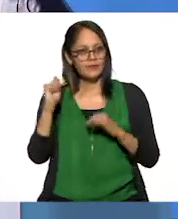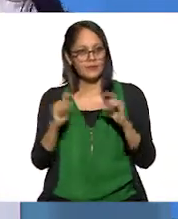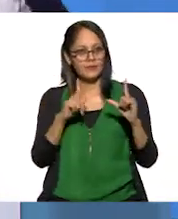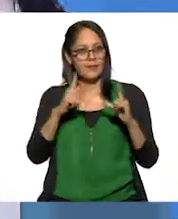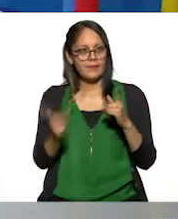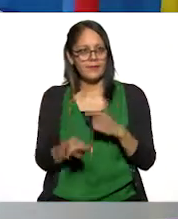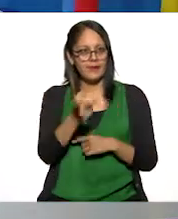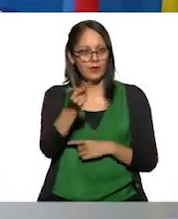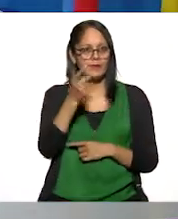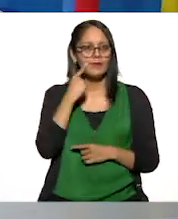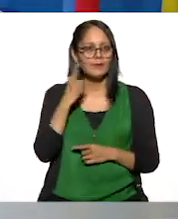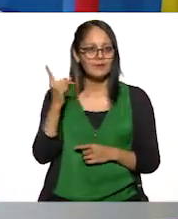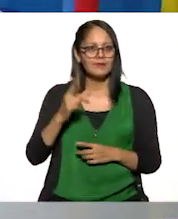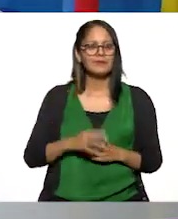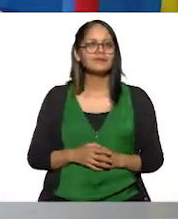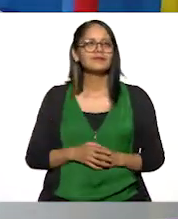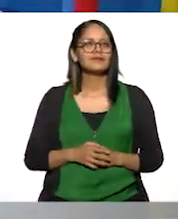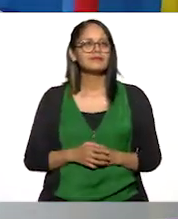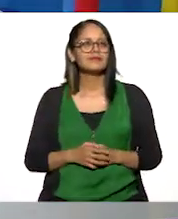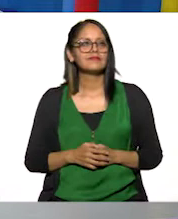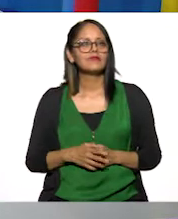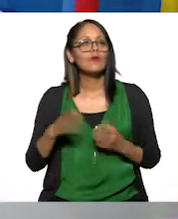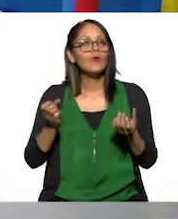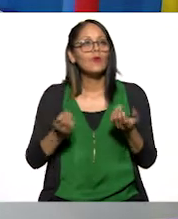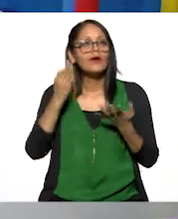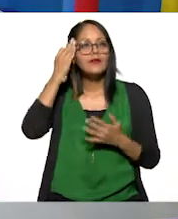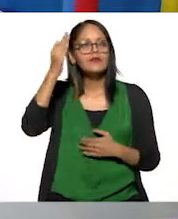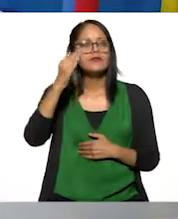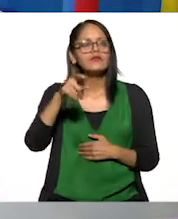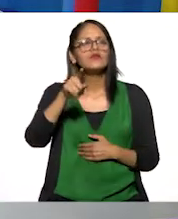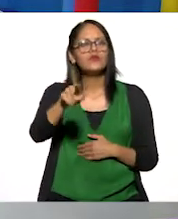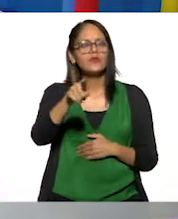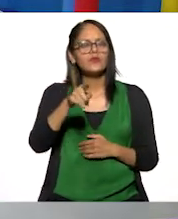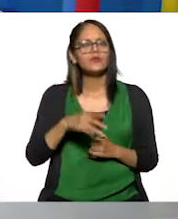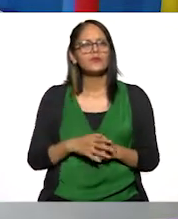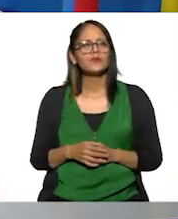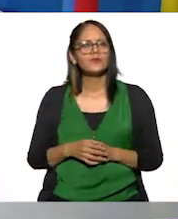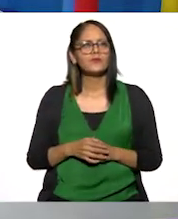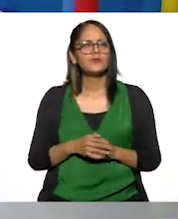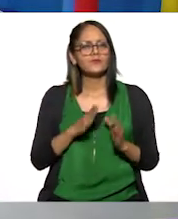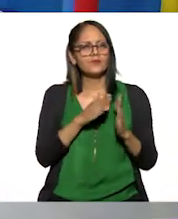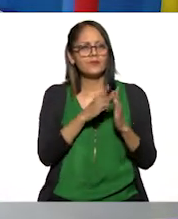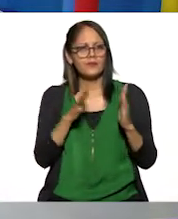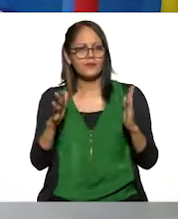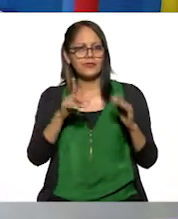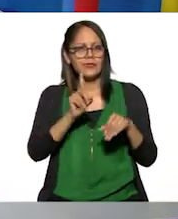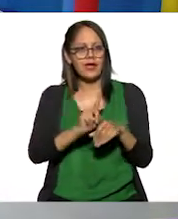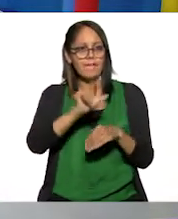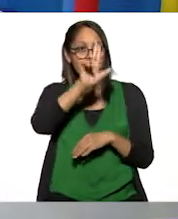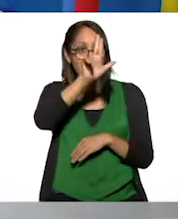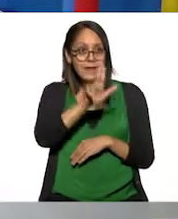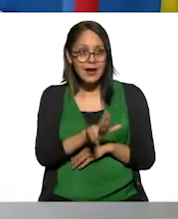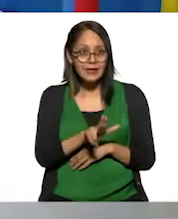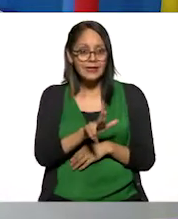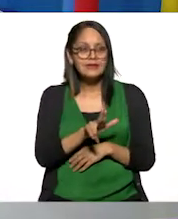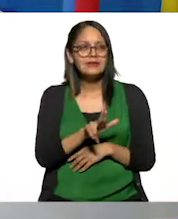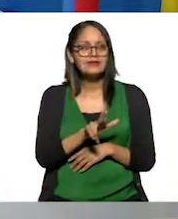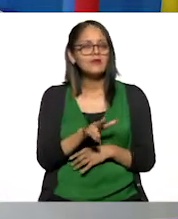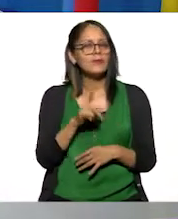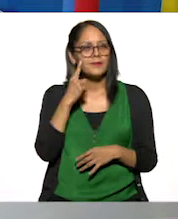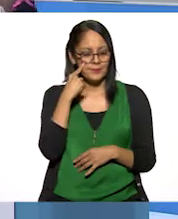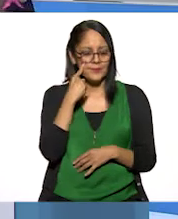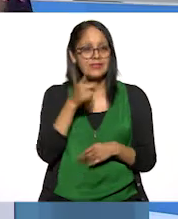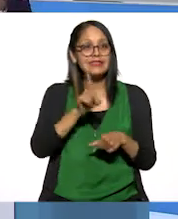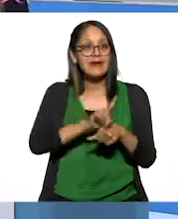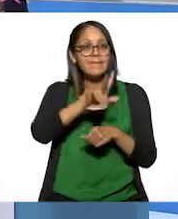siguiente pregunta que te planteó tu mami. Sí. ¿Cuánto tiempo transcurre los martes? Fíjate bien. Sí. ¿Cuánto